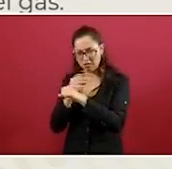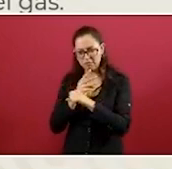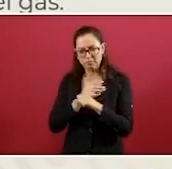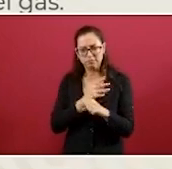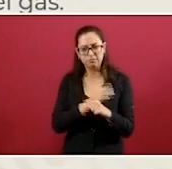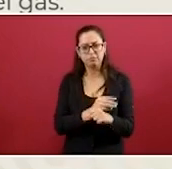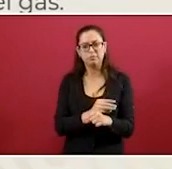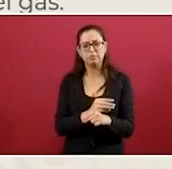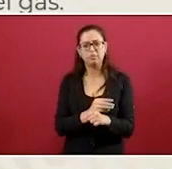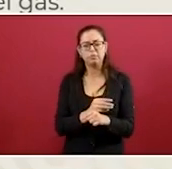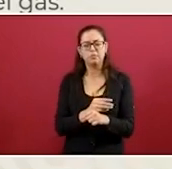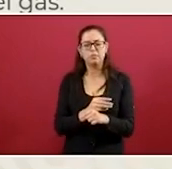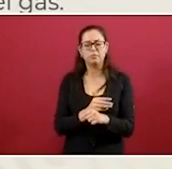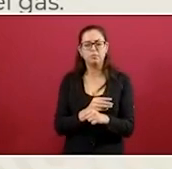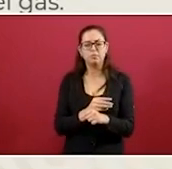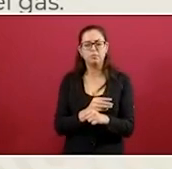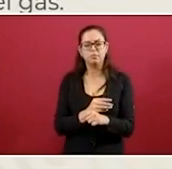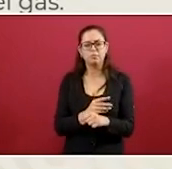de